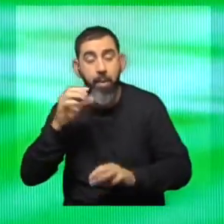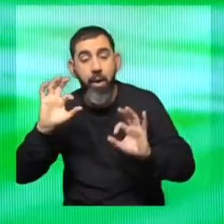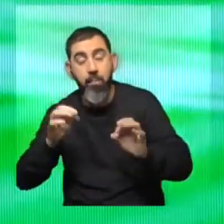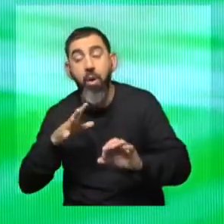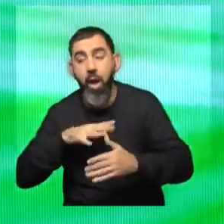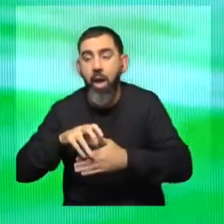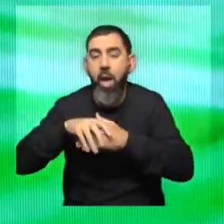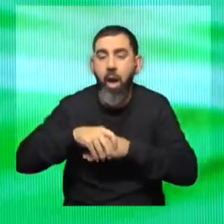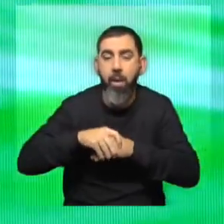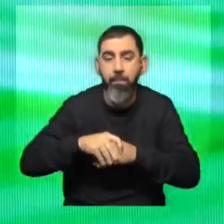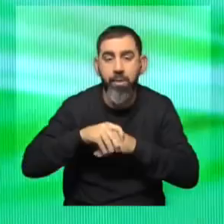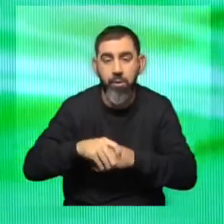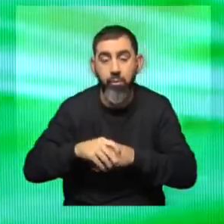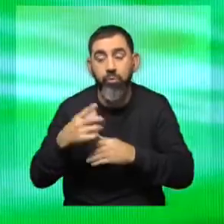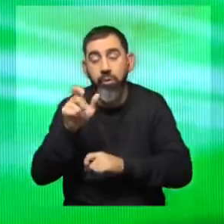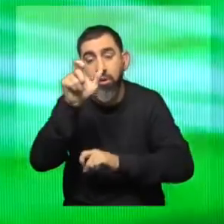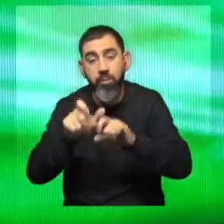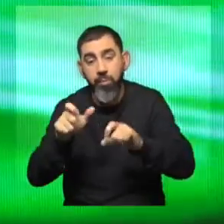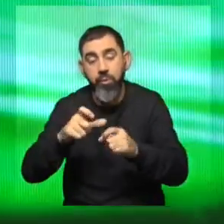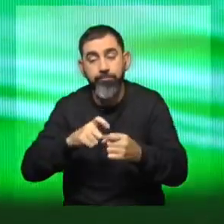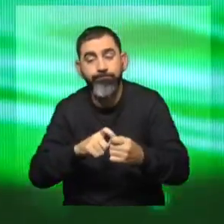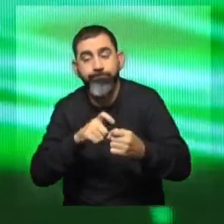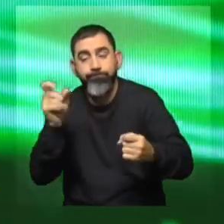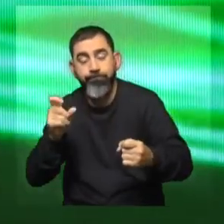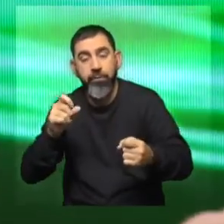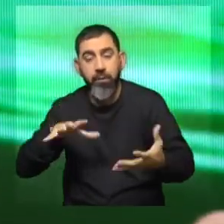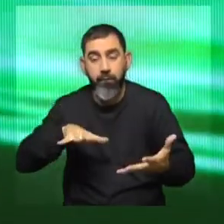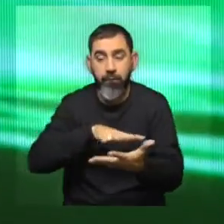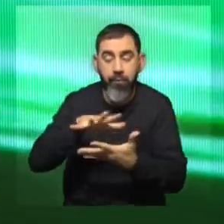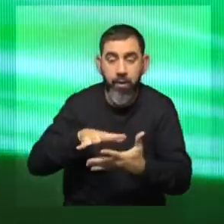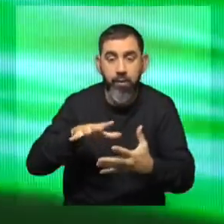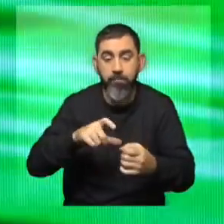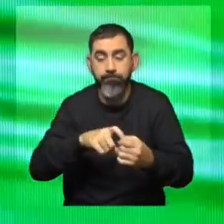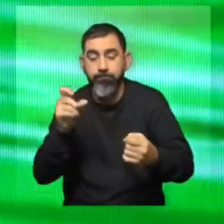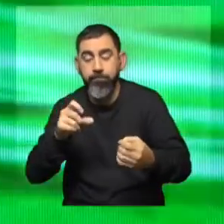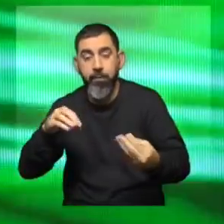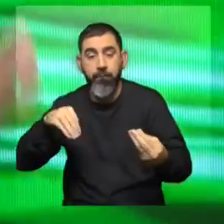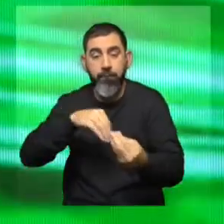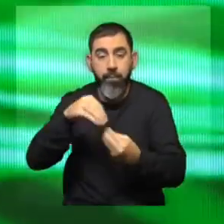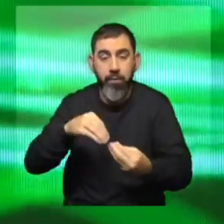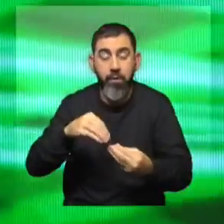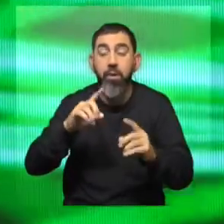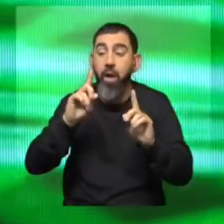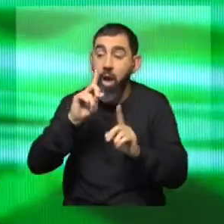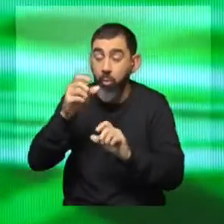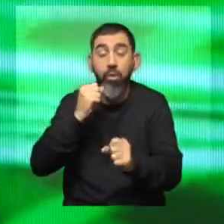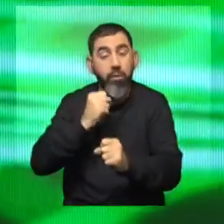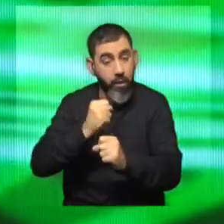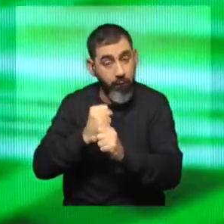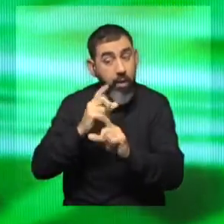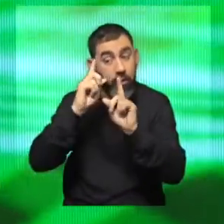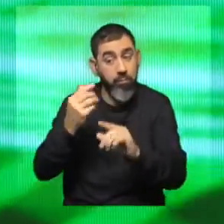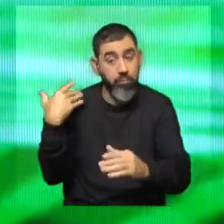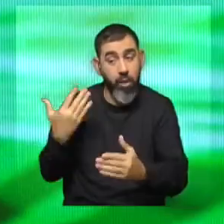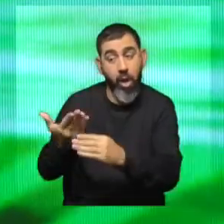entonces Esas personas se han desafiliado de sus barrios de sus familias de sus tienen historias laborales hay muchas personas